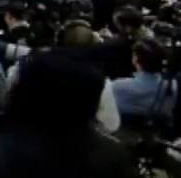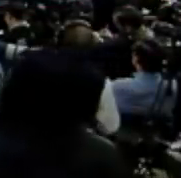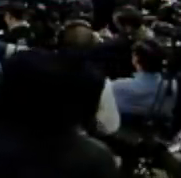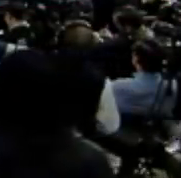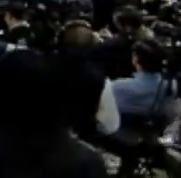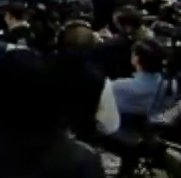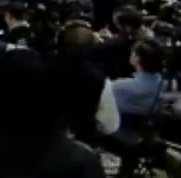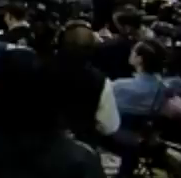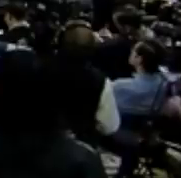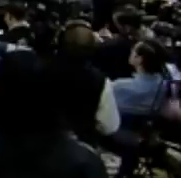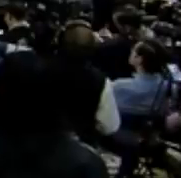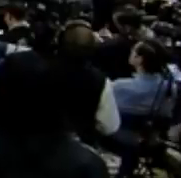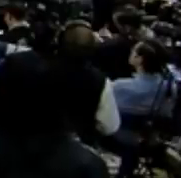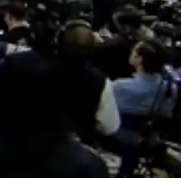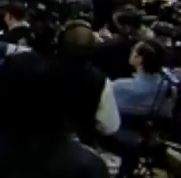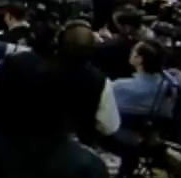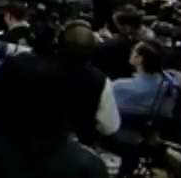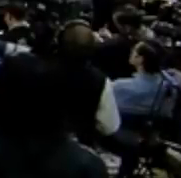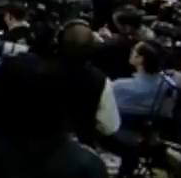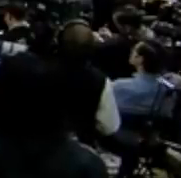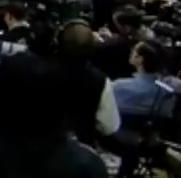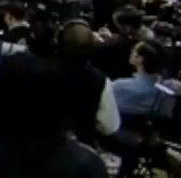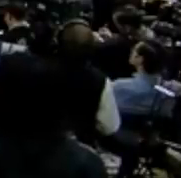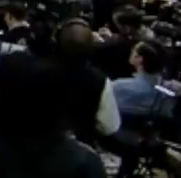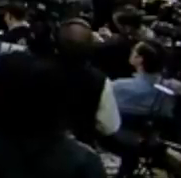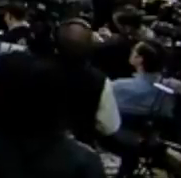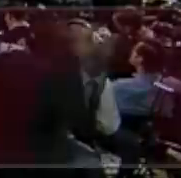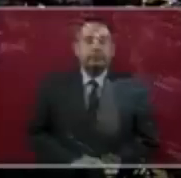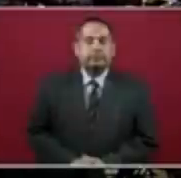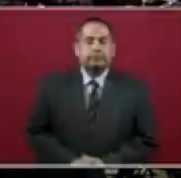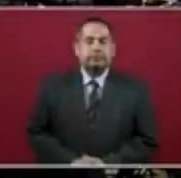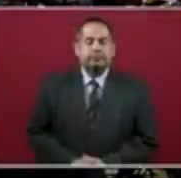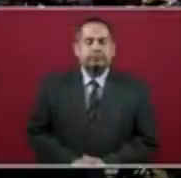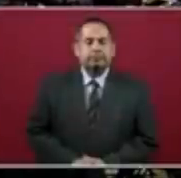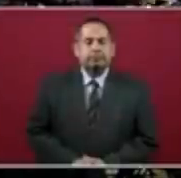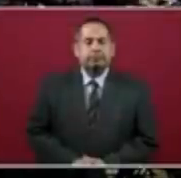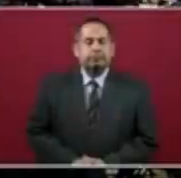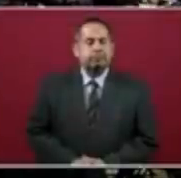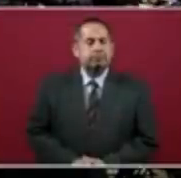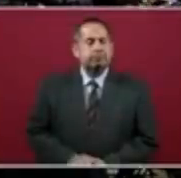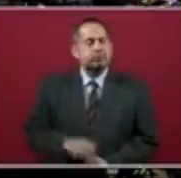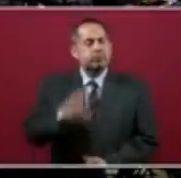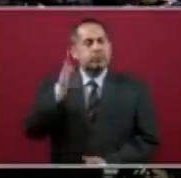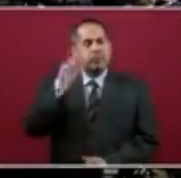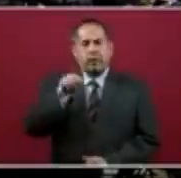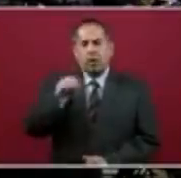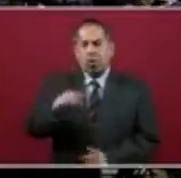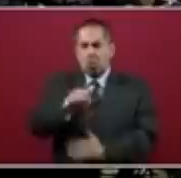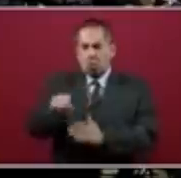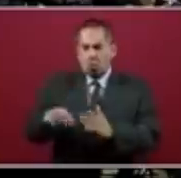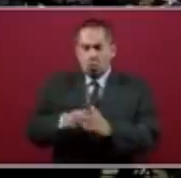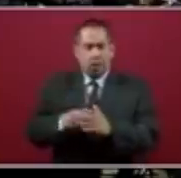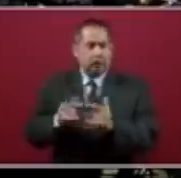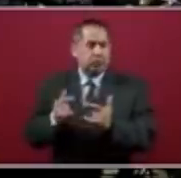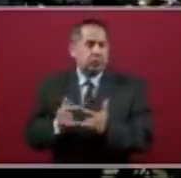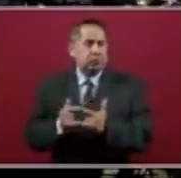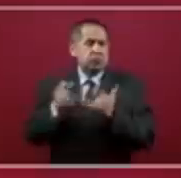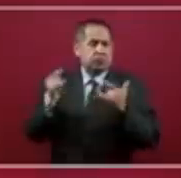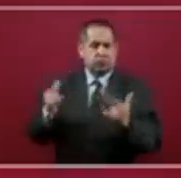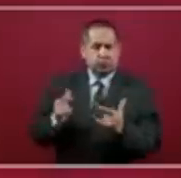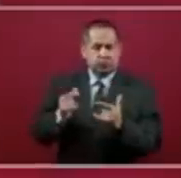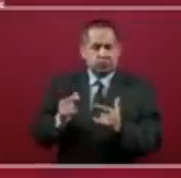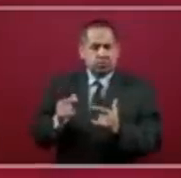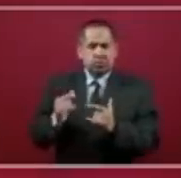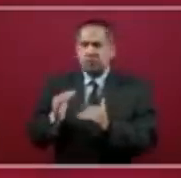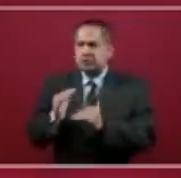gobierno del presidente Juárez. Va a ser un centro histórico